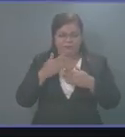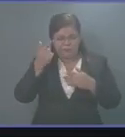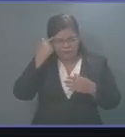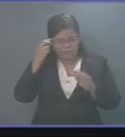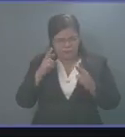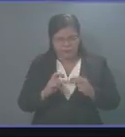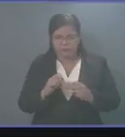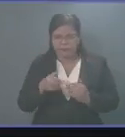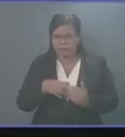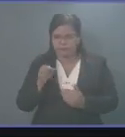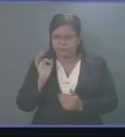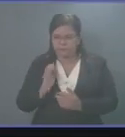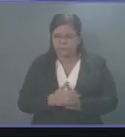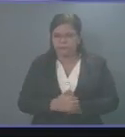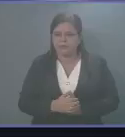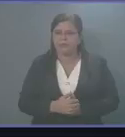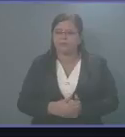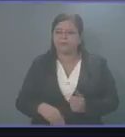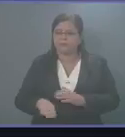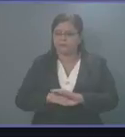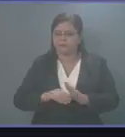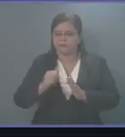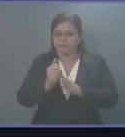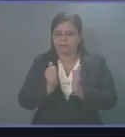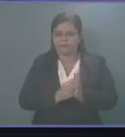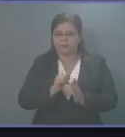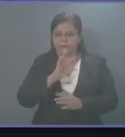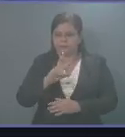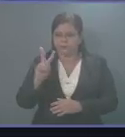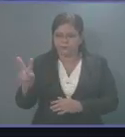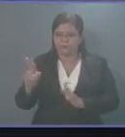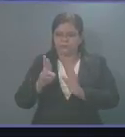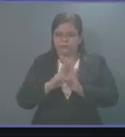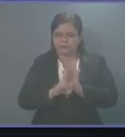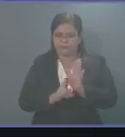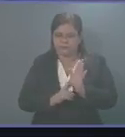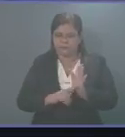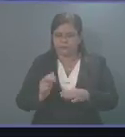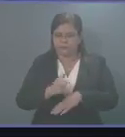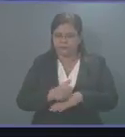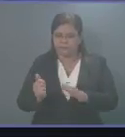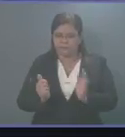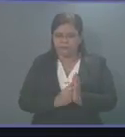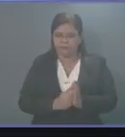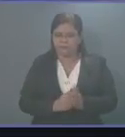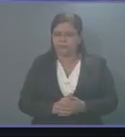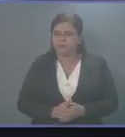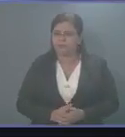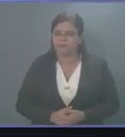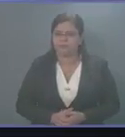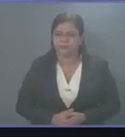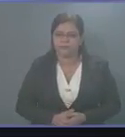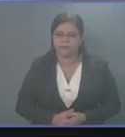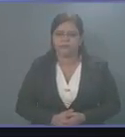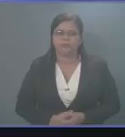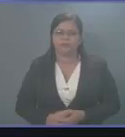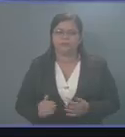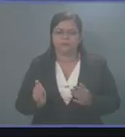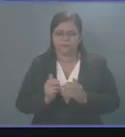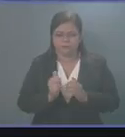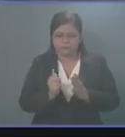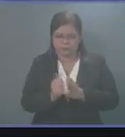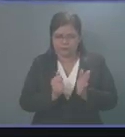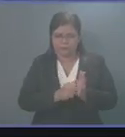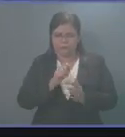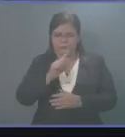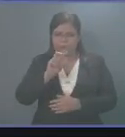los expedientes y con base en los artículos 52 del Reglamento Interno de la Asamblea Legislativa y